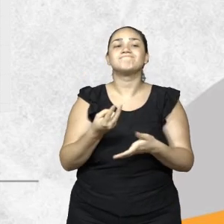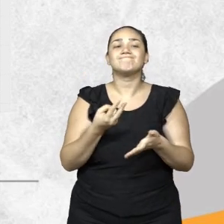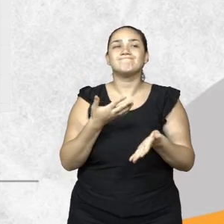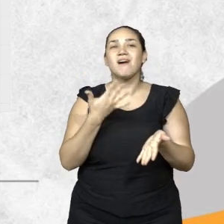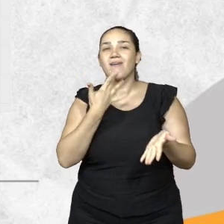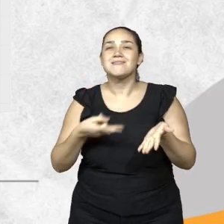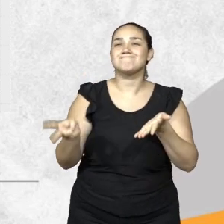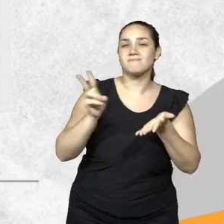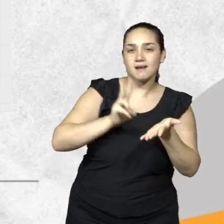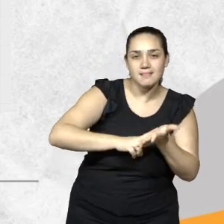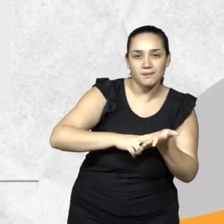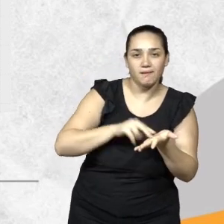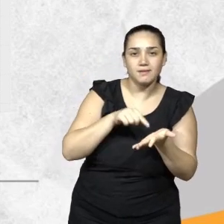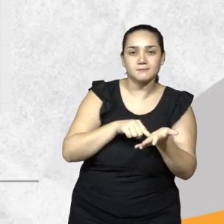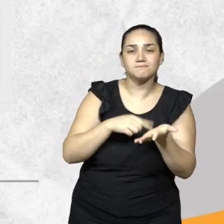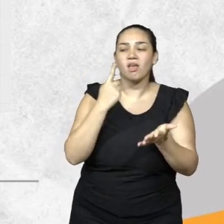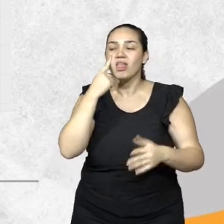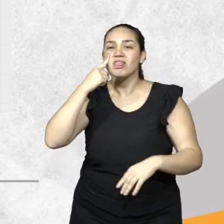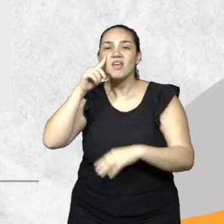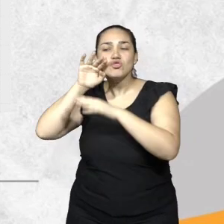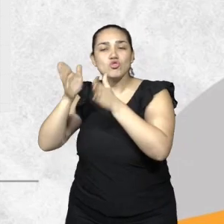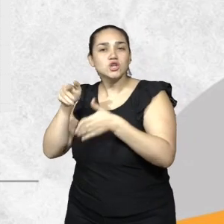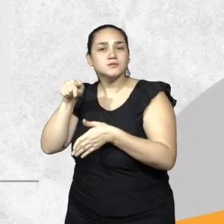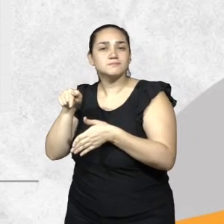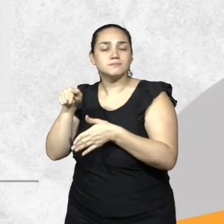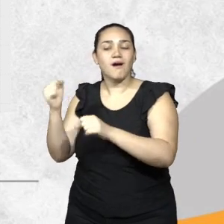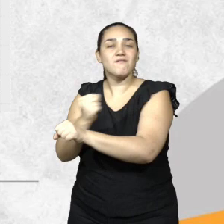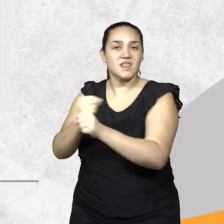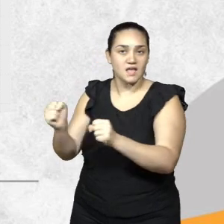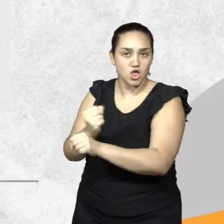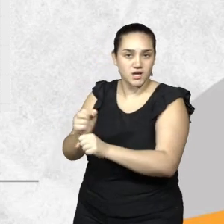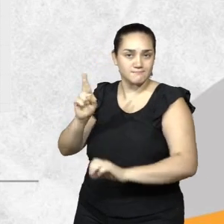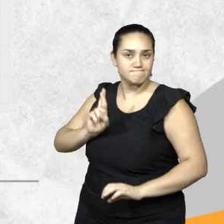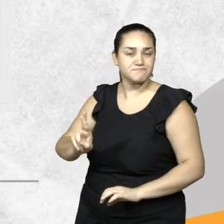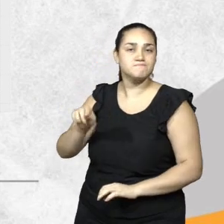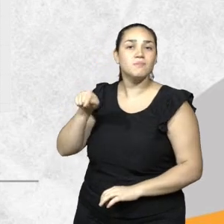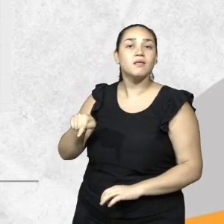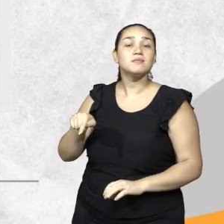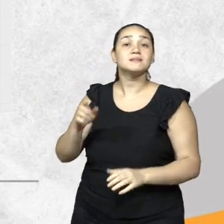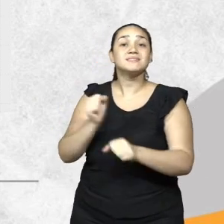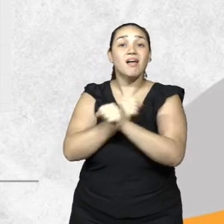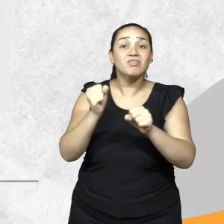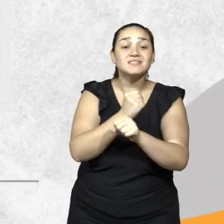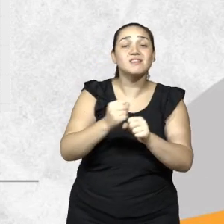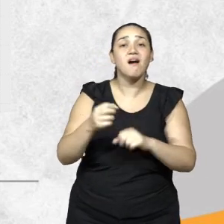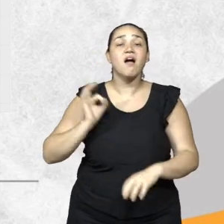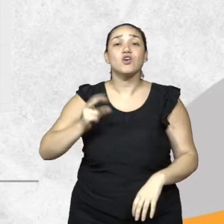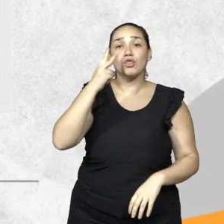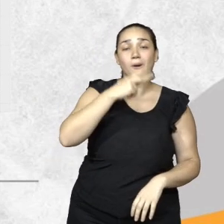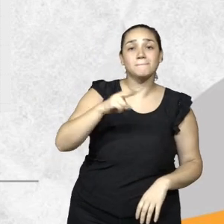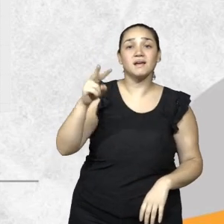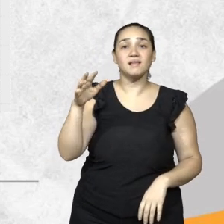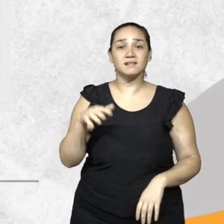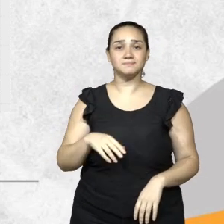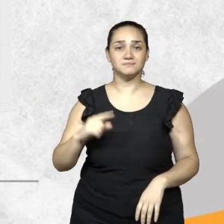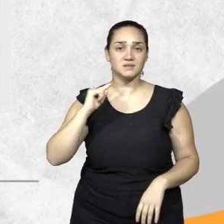reinterpretar estos institutos de los actos habilitadores. Esta sentencia del 2013 dice que, de la Sala Constitucional